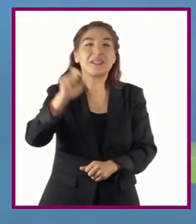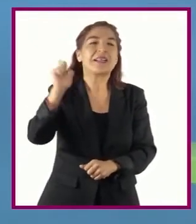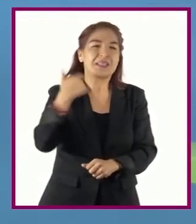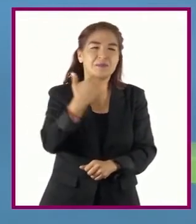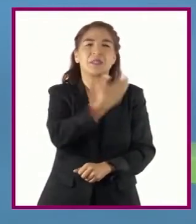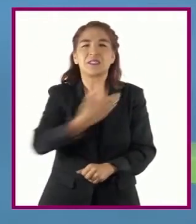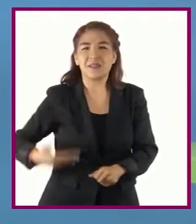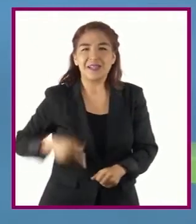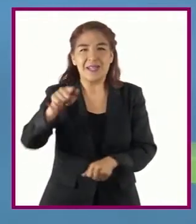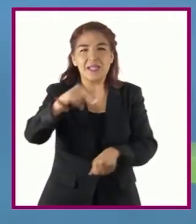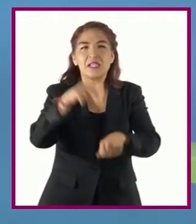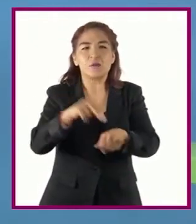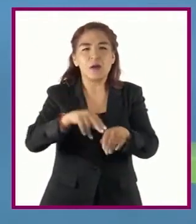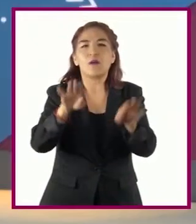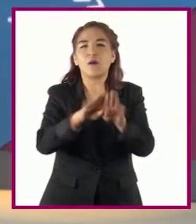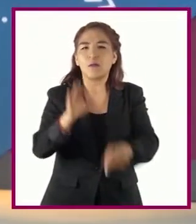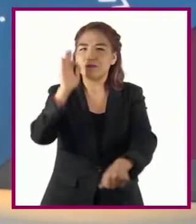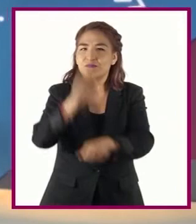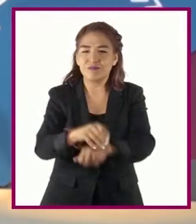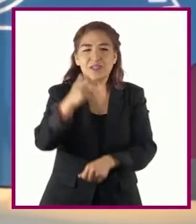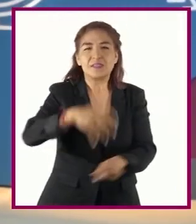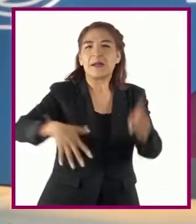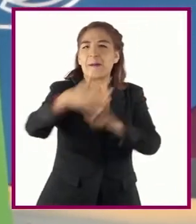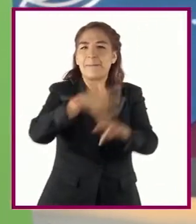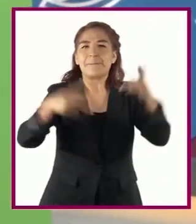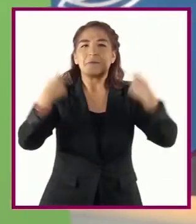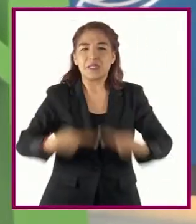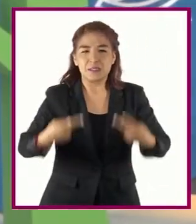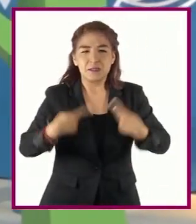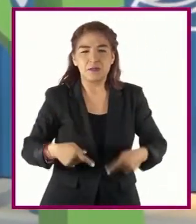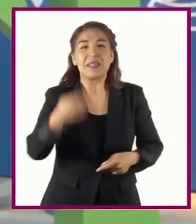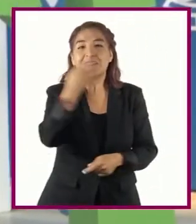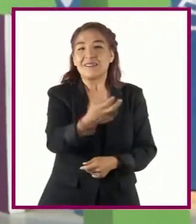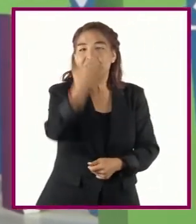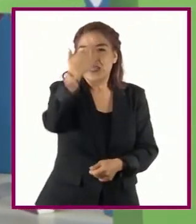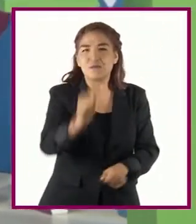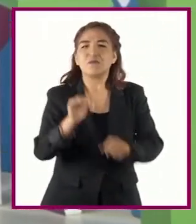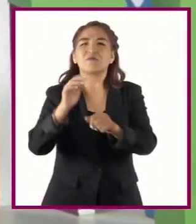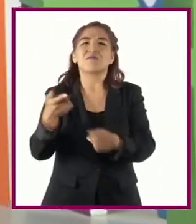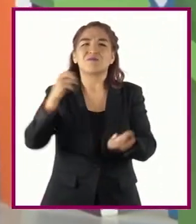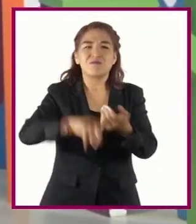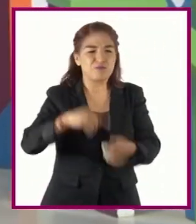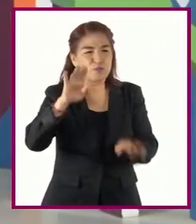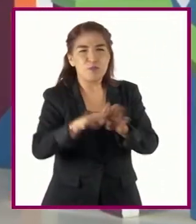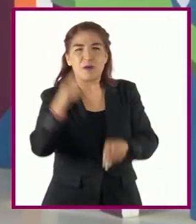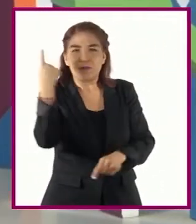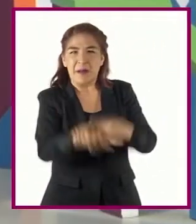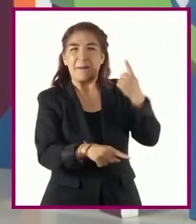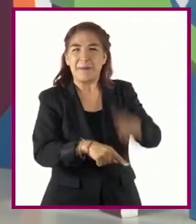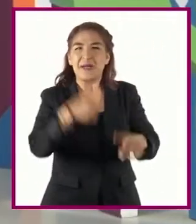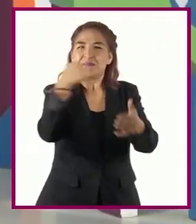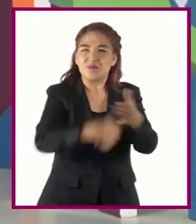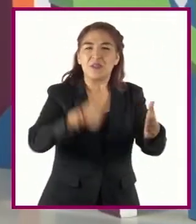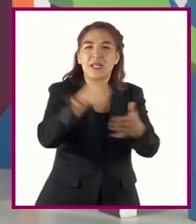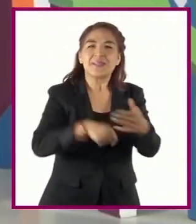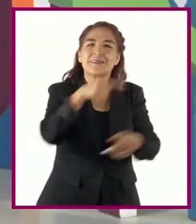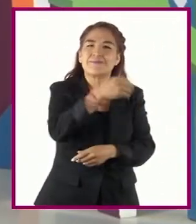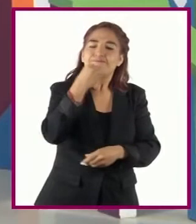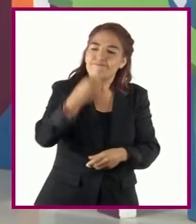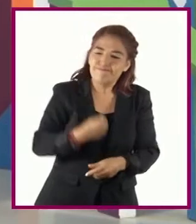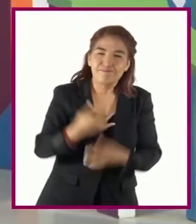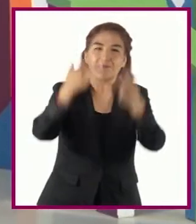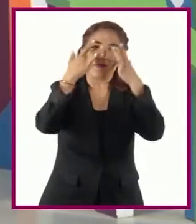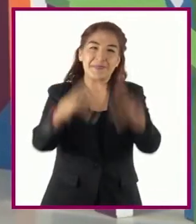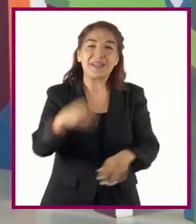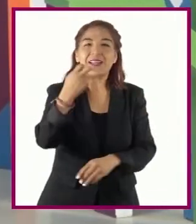la defensa de la soberanía nacional. Sin embargo, debido a la presión estadounidense, se vio forzado a presentar su renuncia